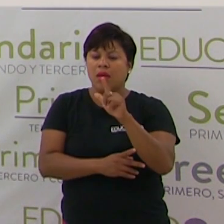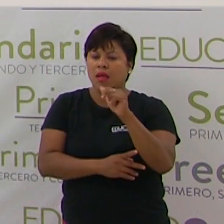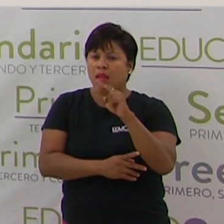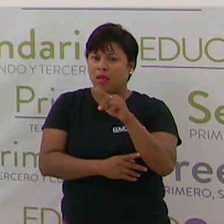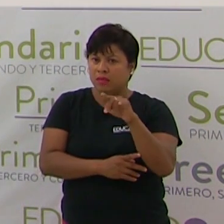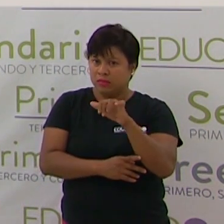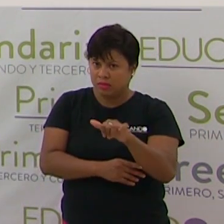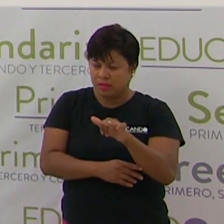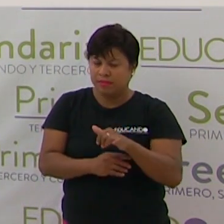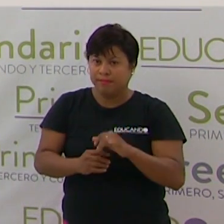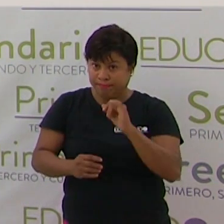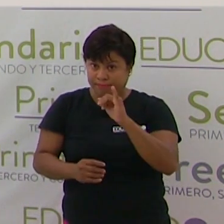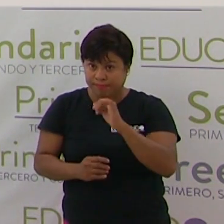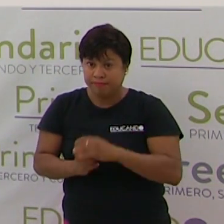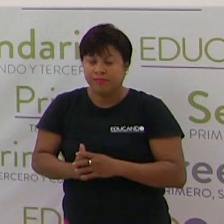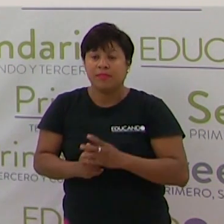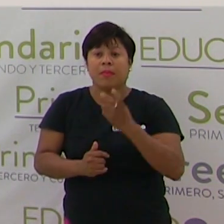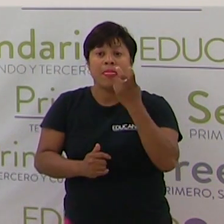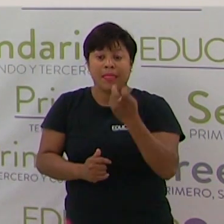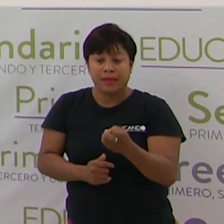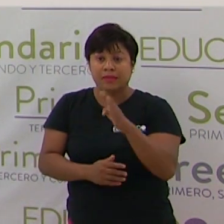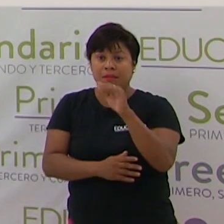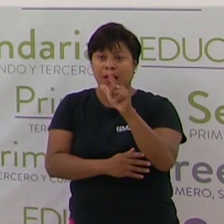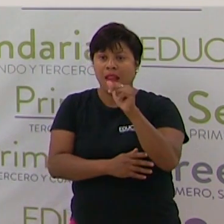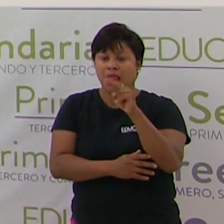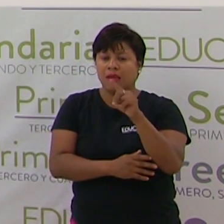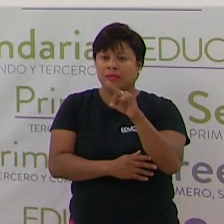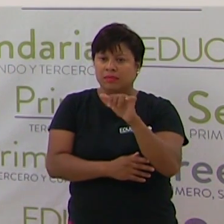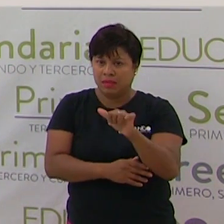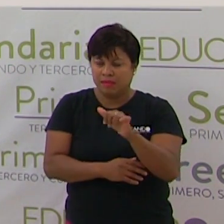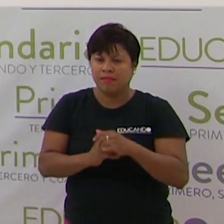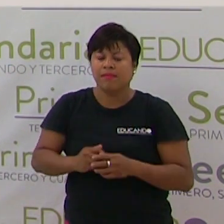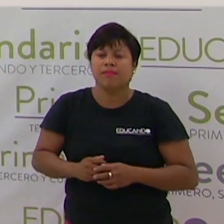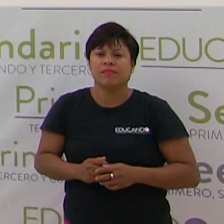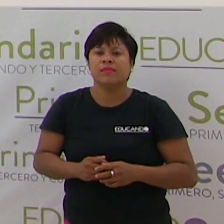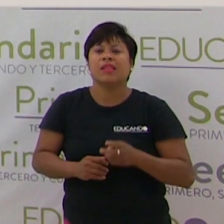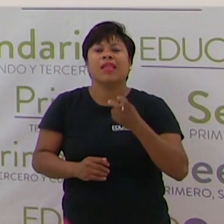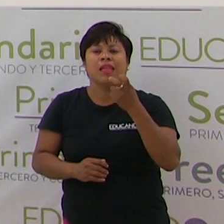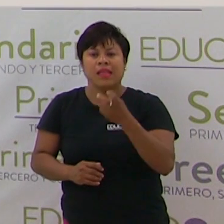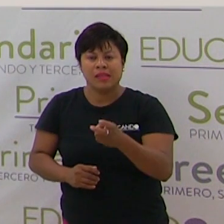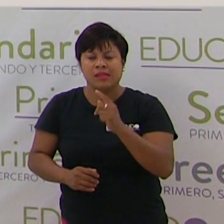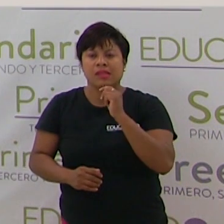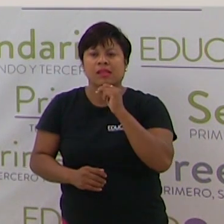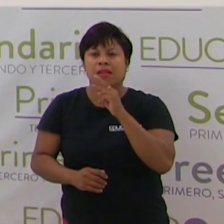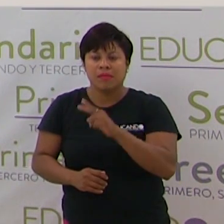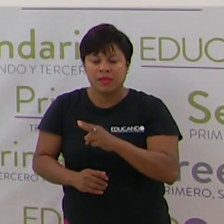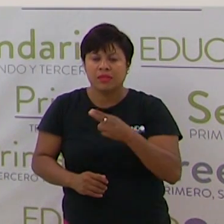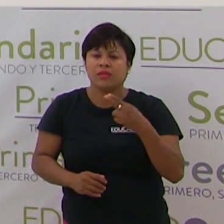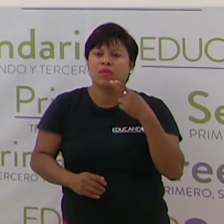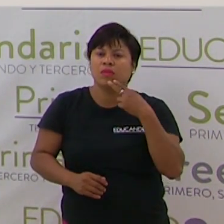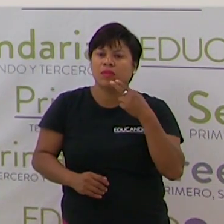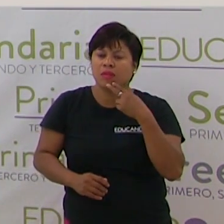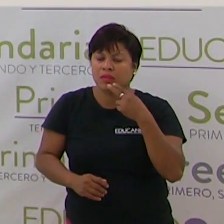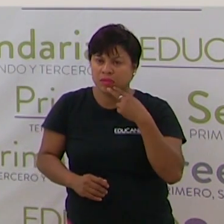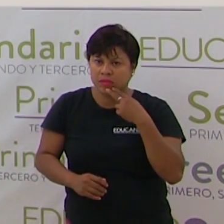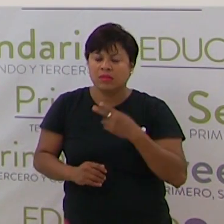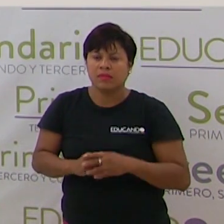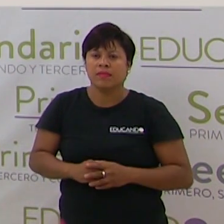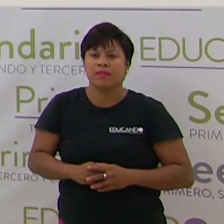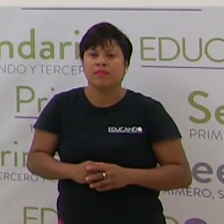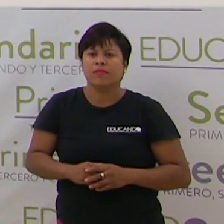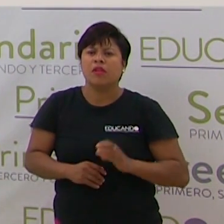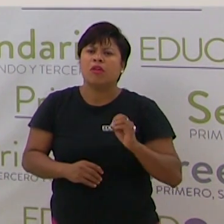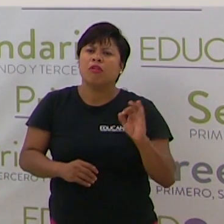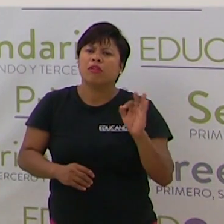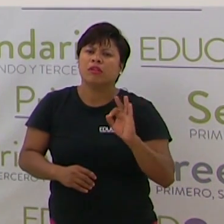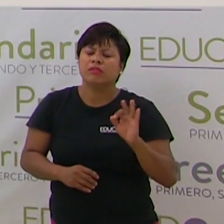balanza, ¿sí? Esta balanza que también se utilizaba, o a lo